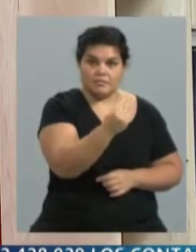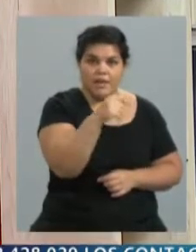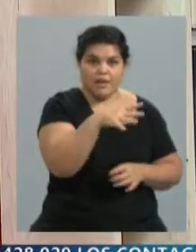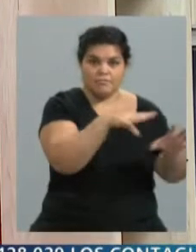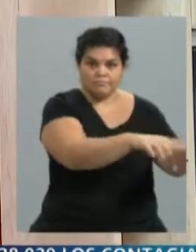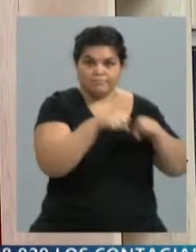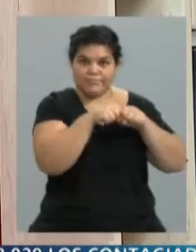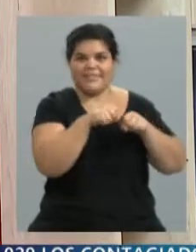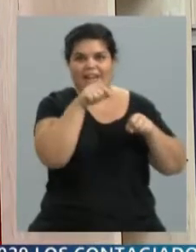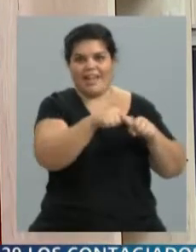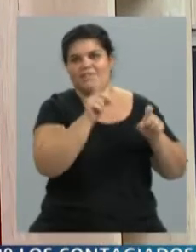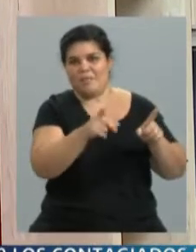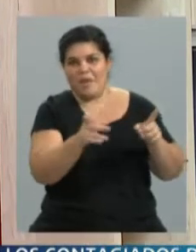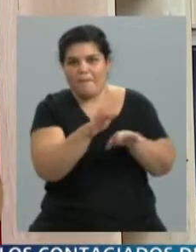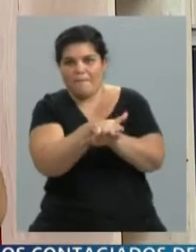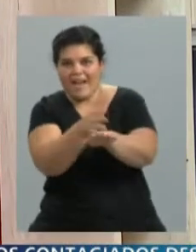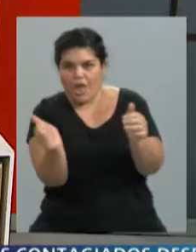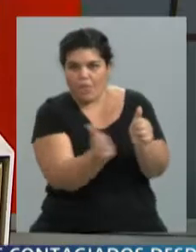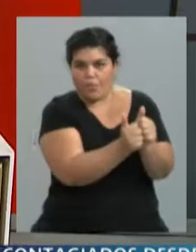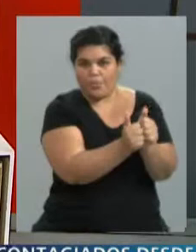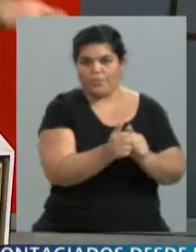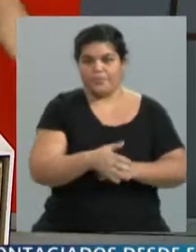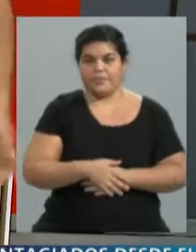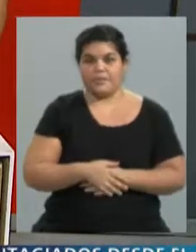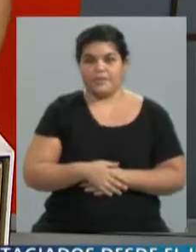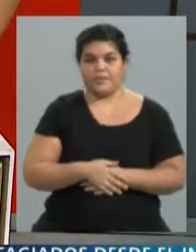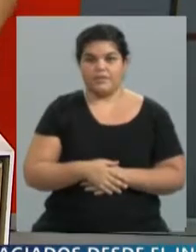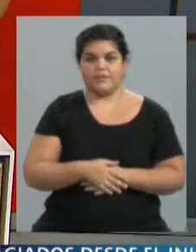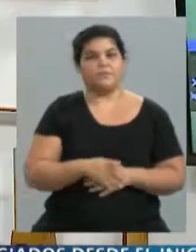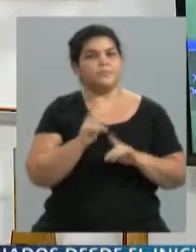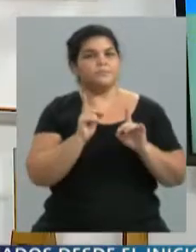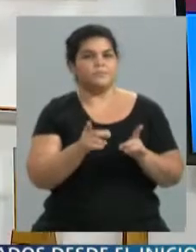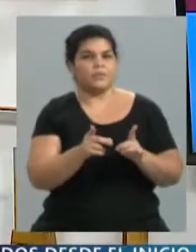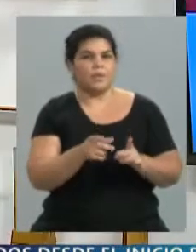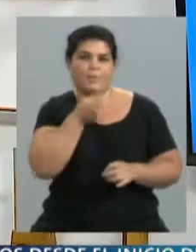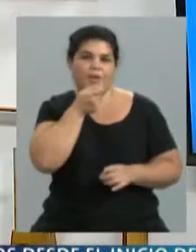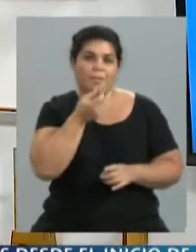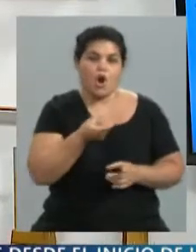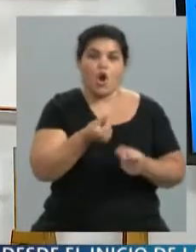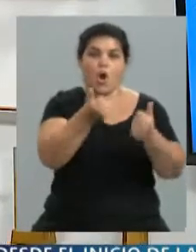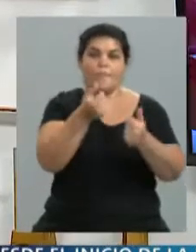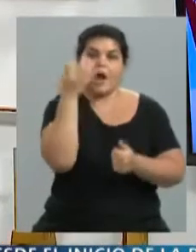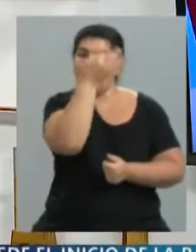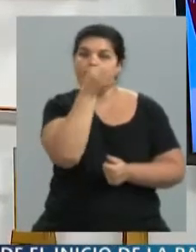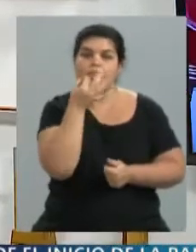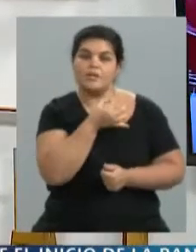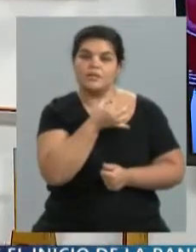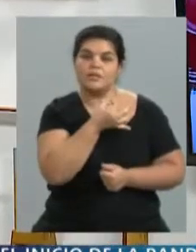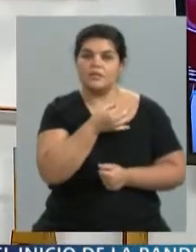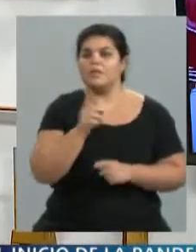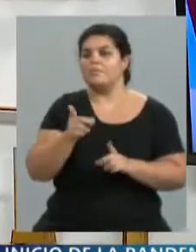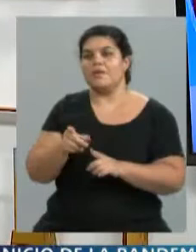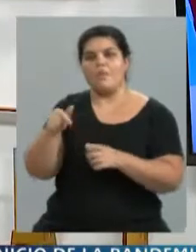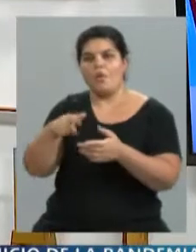lo puedo comprar, si está como 200 Entonces, pesos una la latita. aclaración es, La es como aclaración. cuando vos te compras un cosmético y te dice No está testeado con cosmético, animales. claro, no